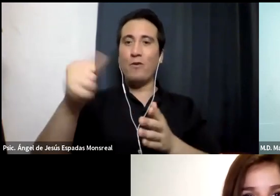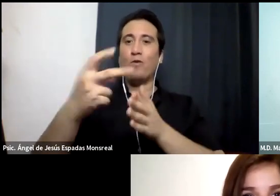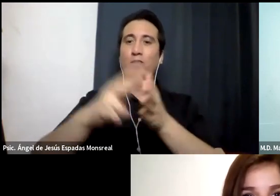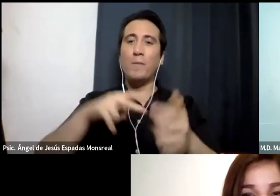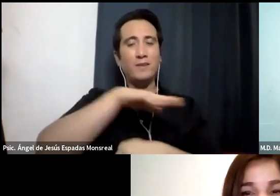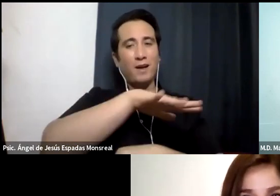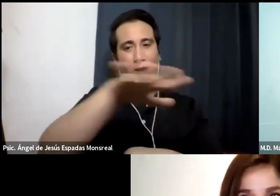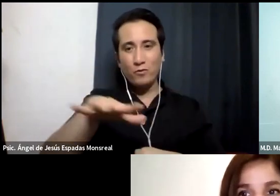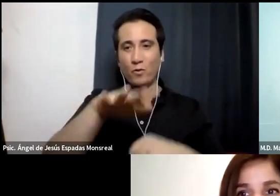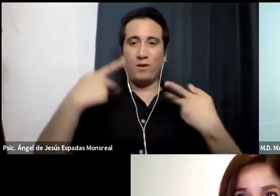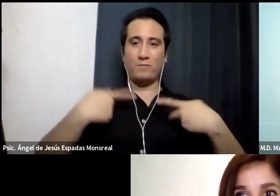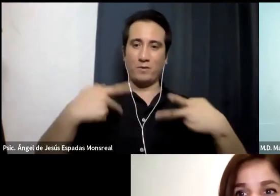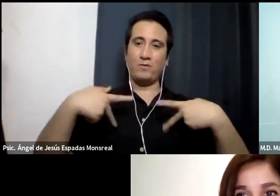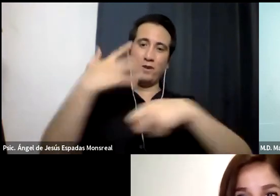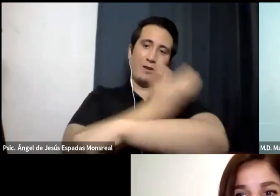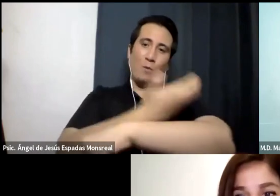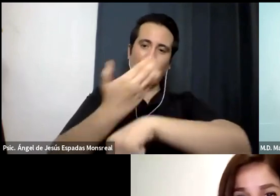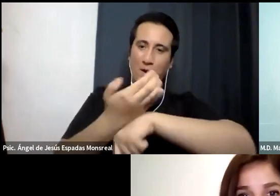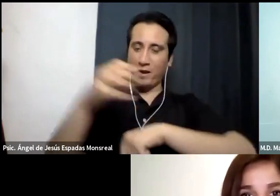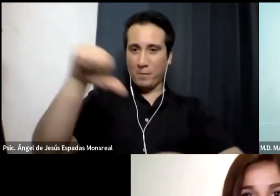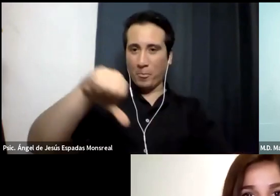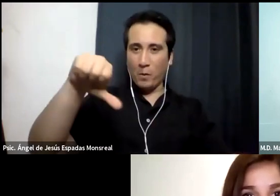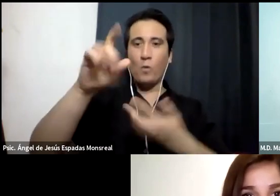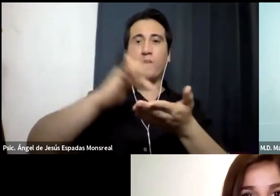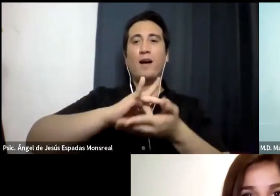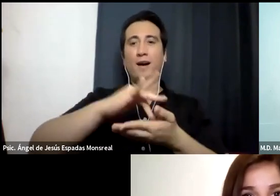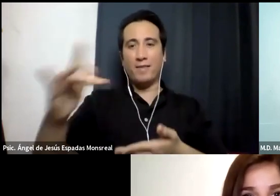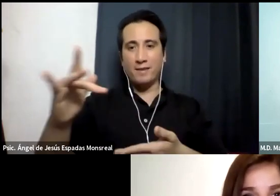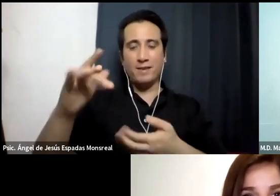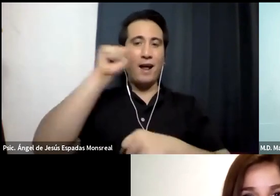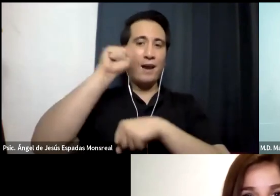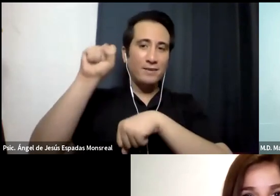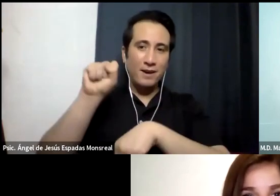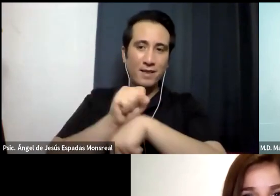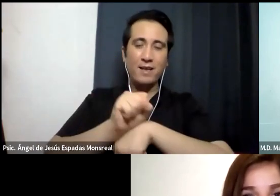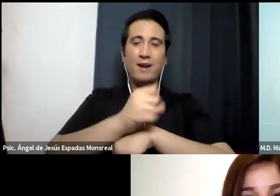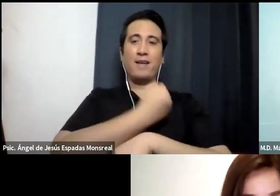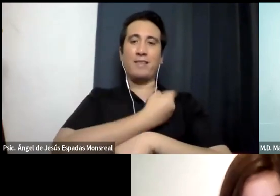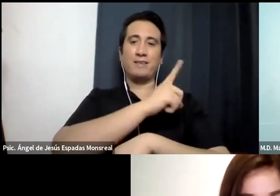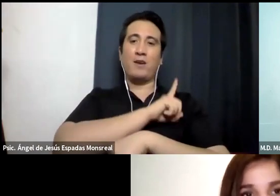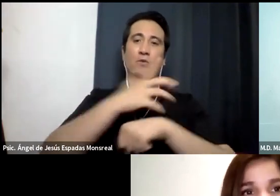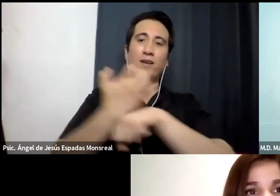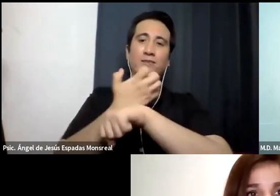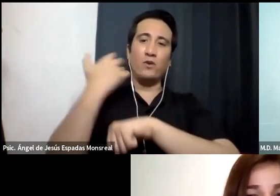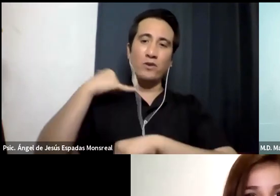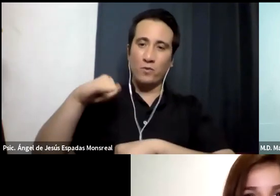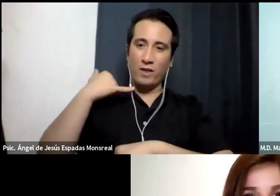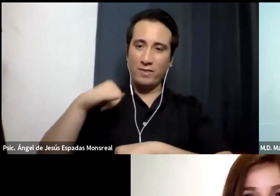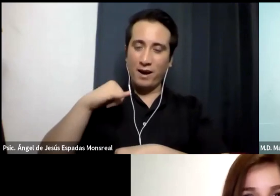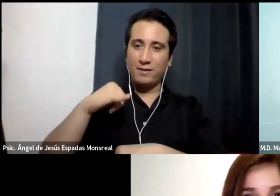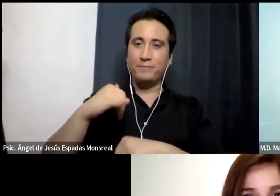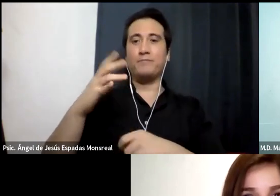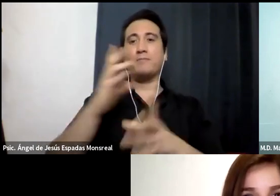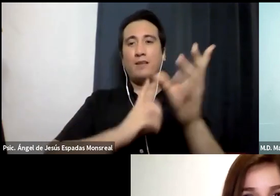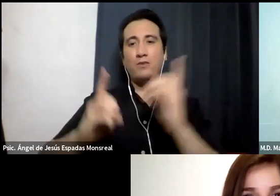nos acompañan la tarde de hoy, agradecer a la Secretaría de Salud del Estado de Yucatán, al